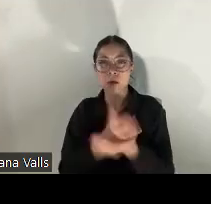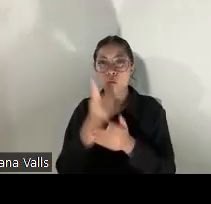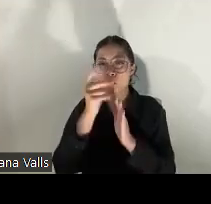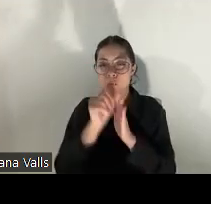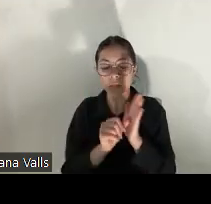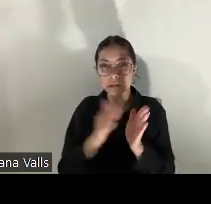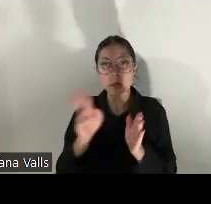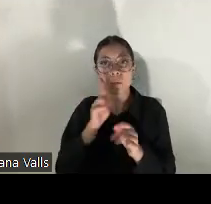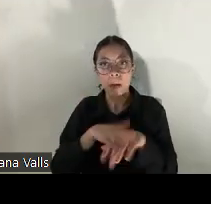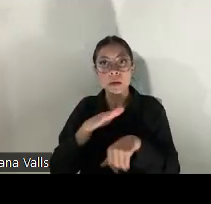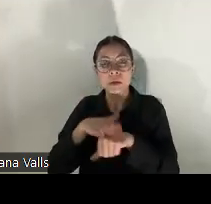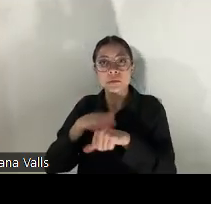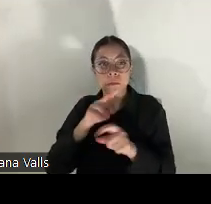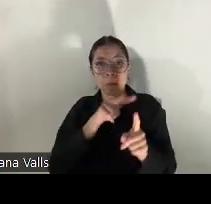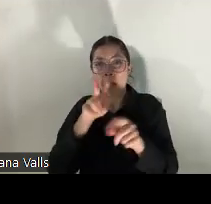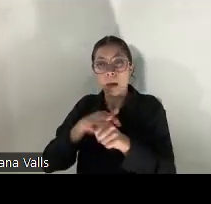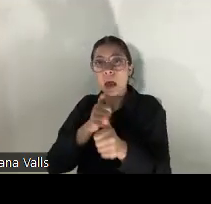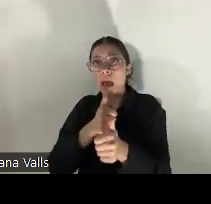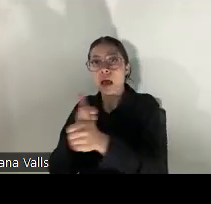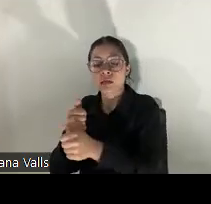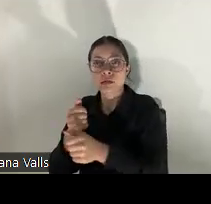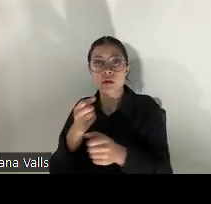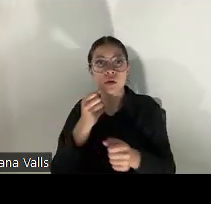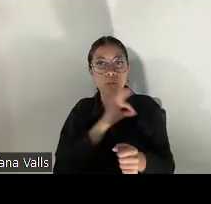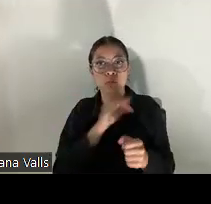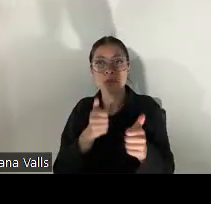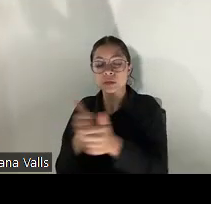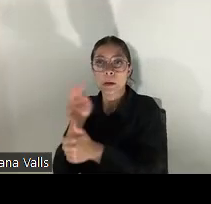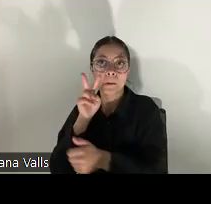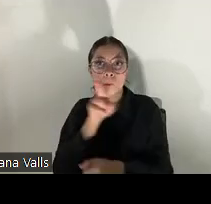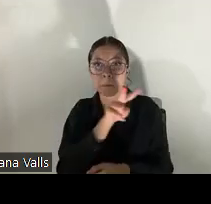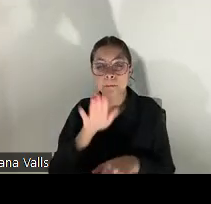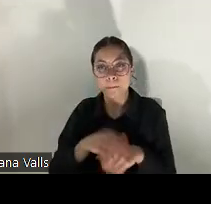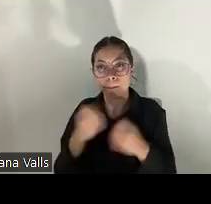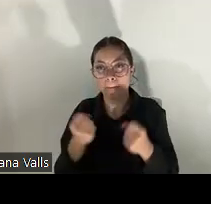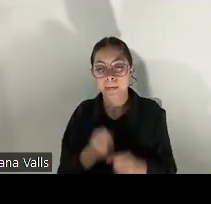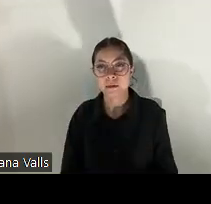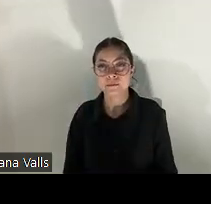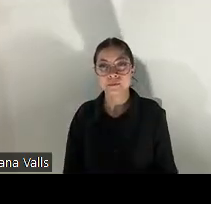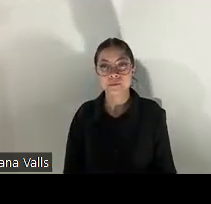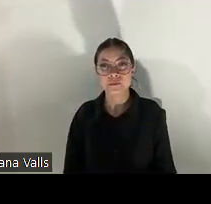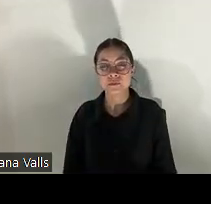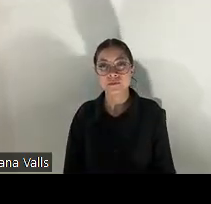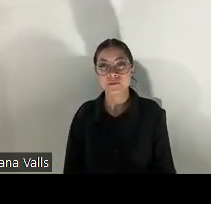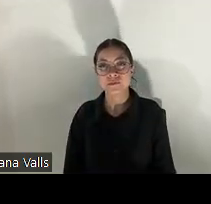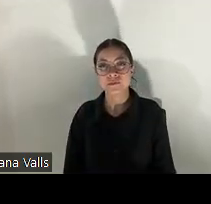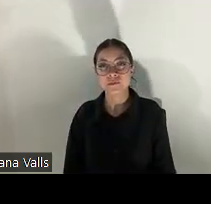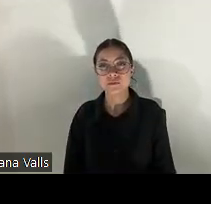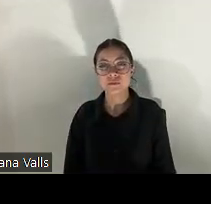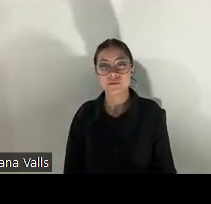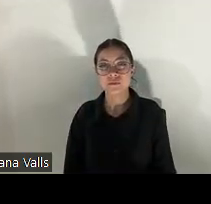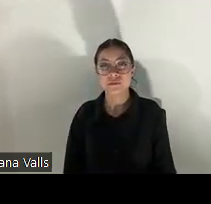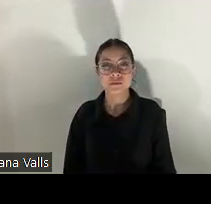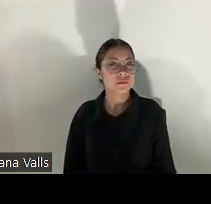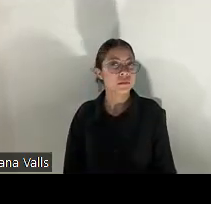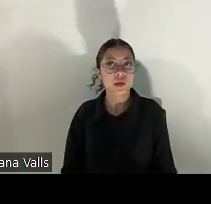incrementando la fijación y el seguimiento visual. Y es importante hacer la diferencia de que, y sobre todo conforme